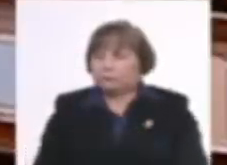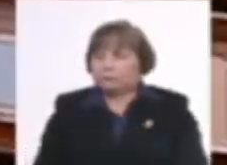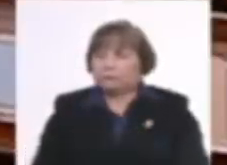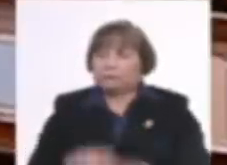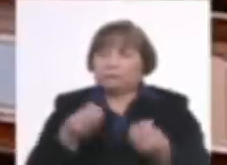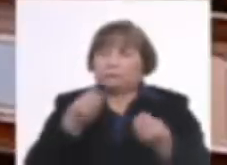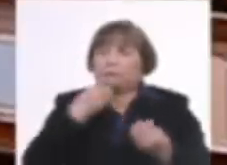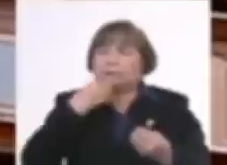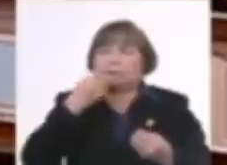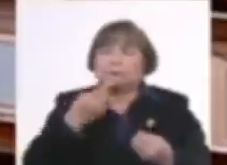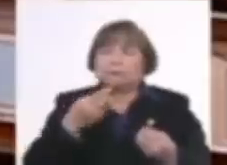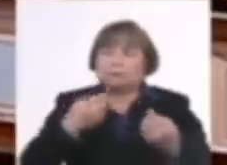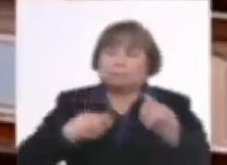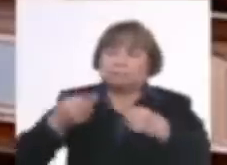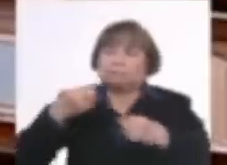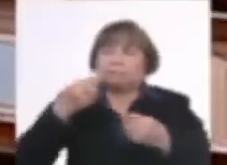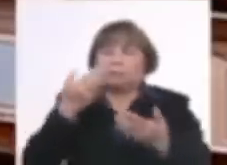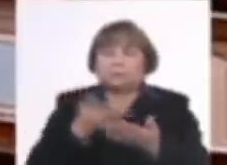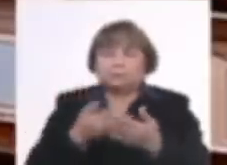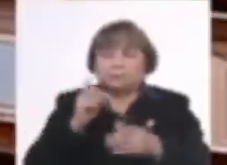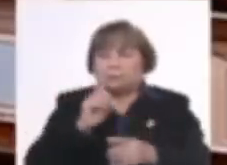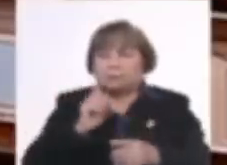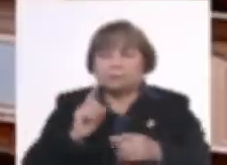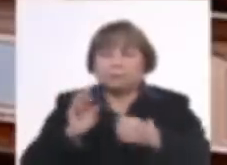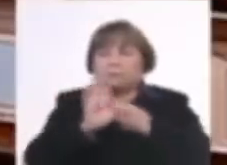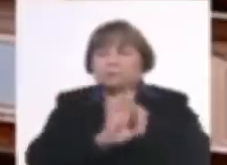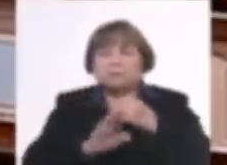qué tendría usted que decir vine sin seguridad,